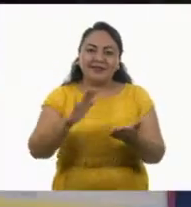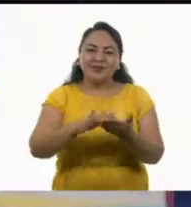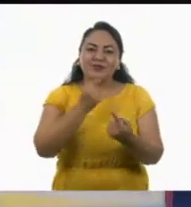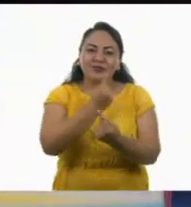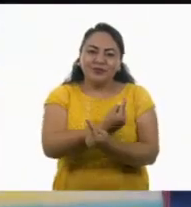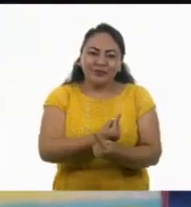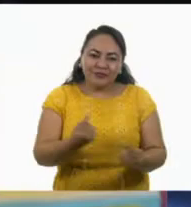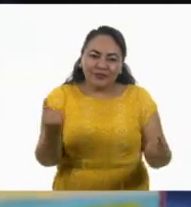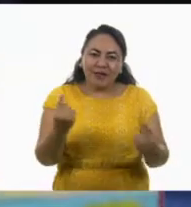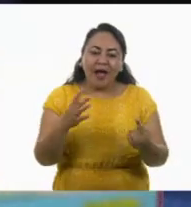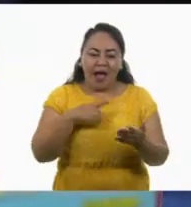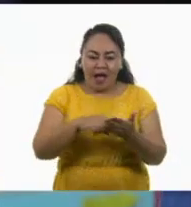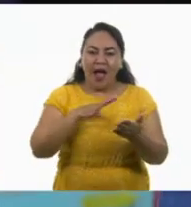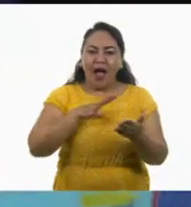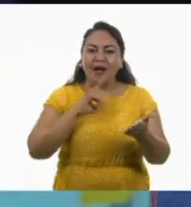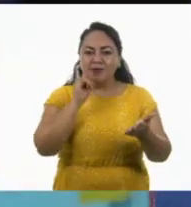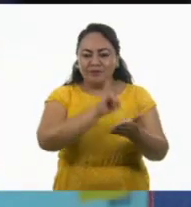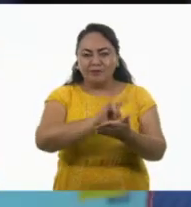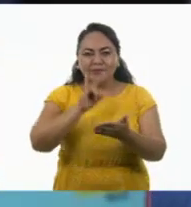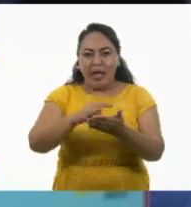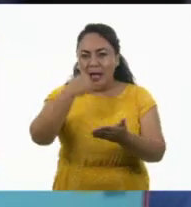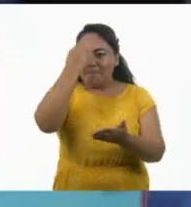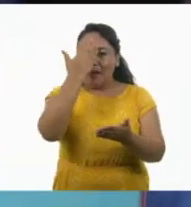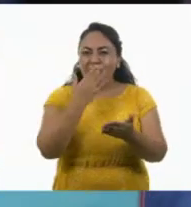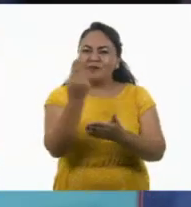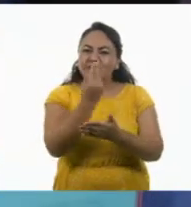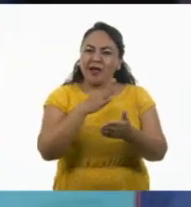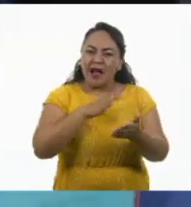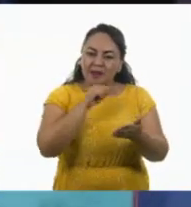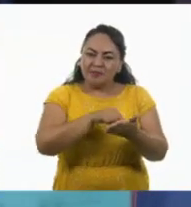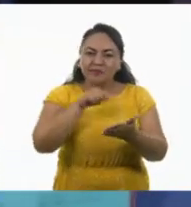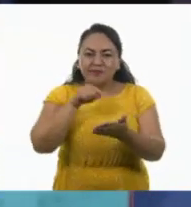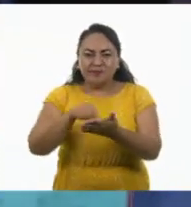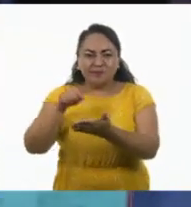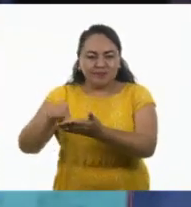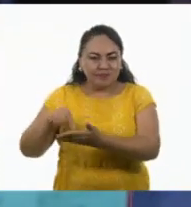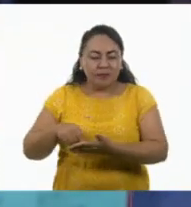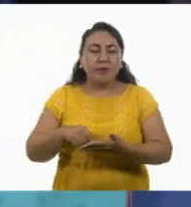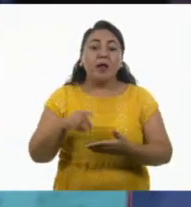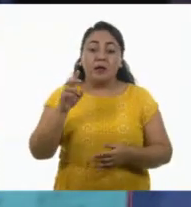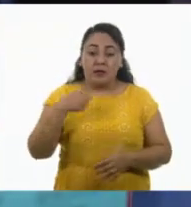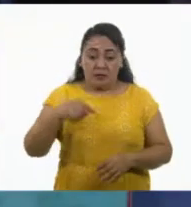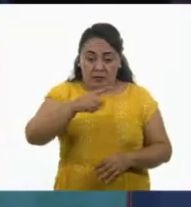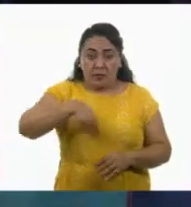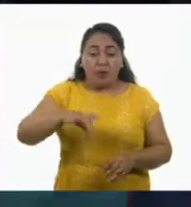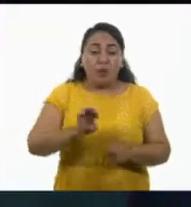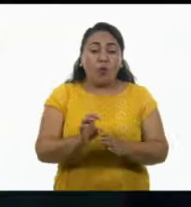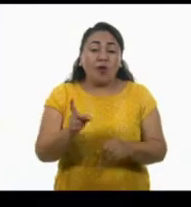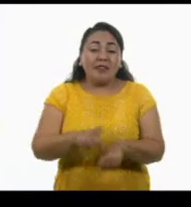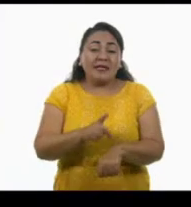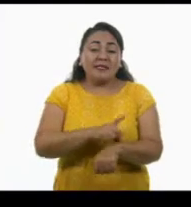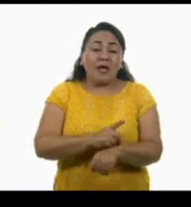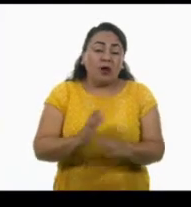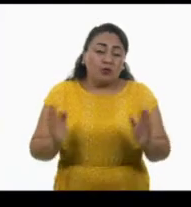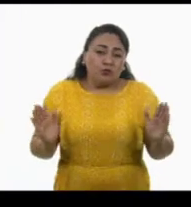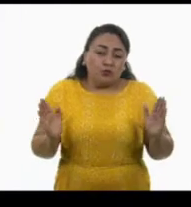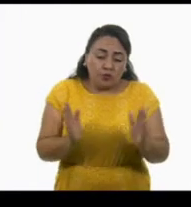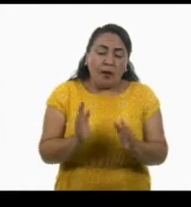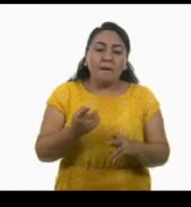viene acompañada de imágenes. Nosotros empezábamos a leer a muy temprana edad sin